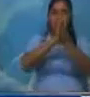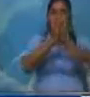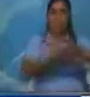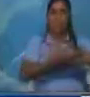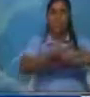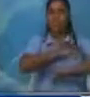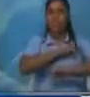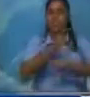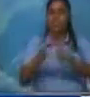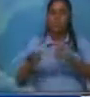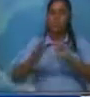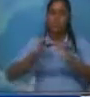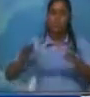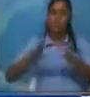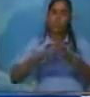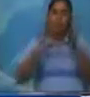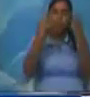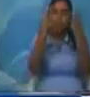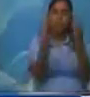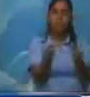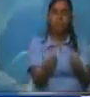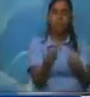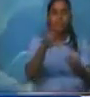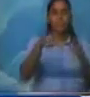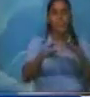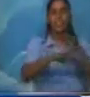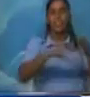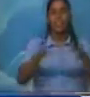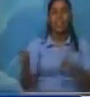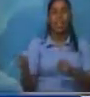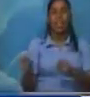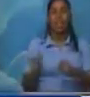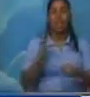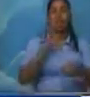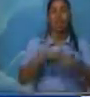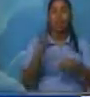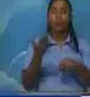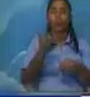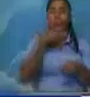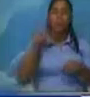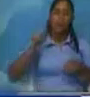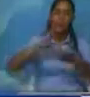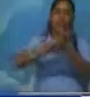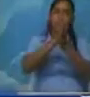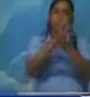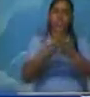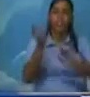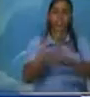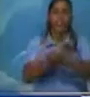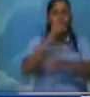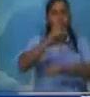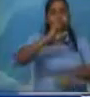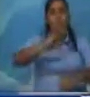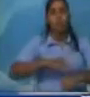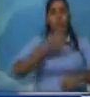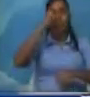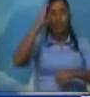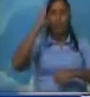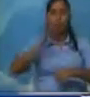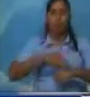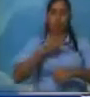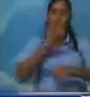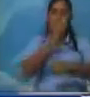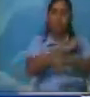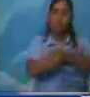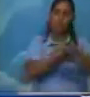desaparece las derrite que se las trague la tierra todo por qué no desaparece deja nuestr enig enemigo